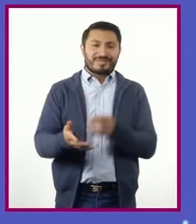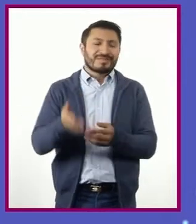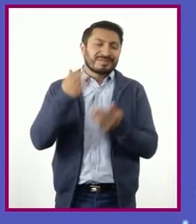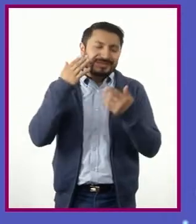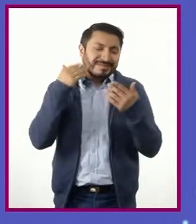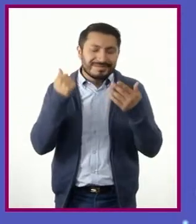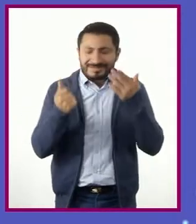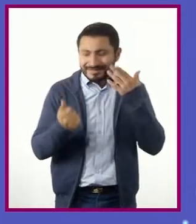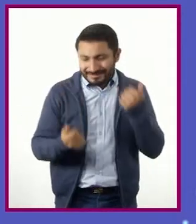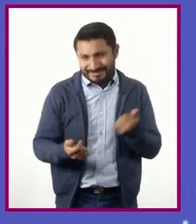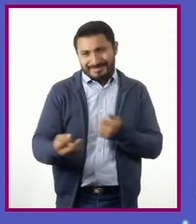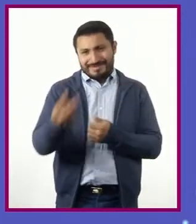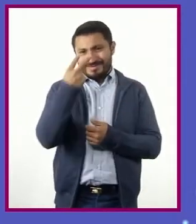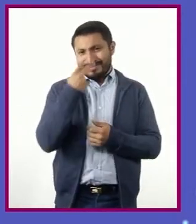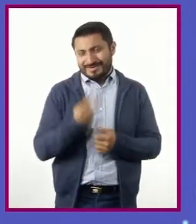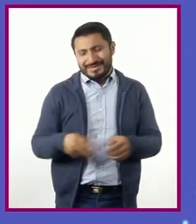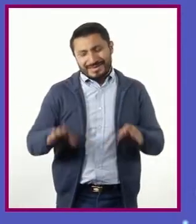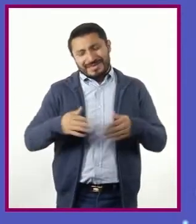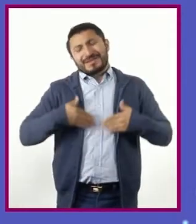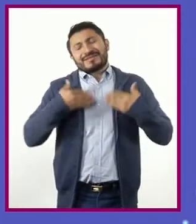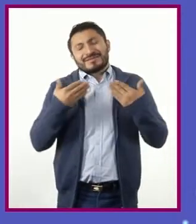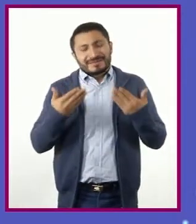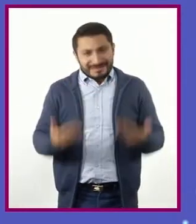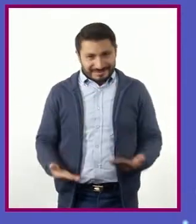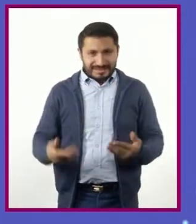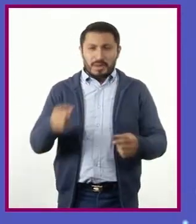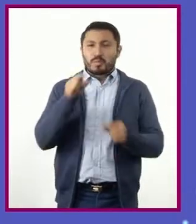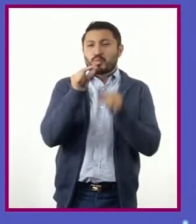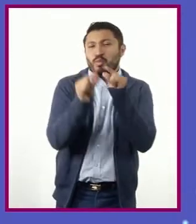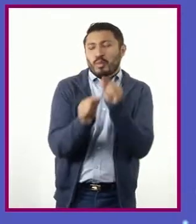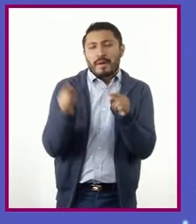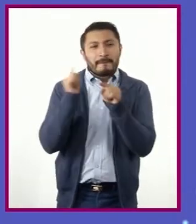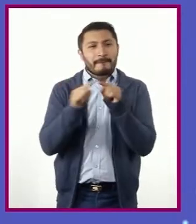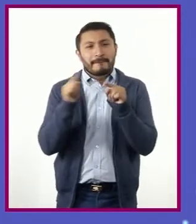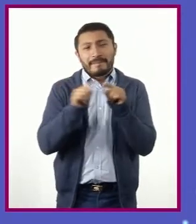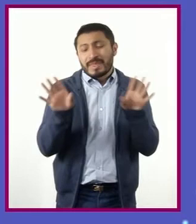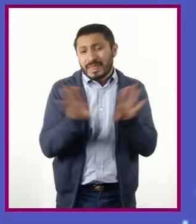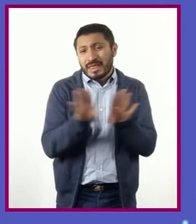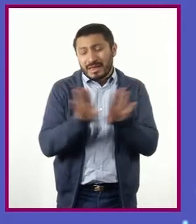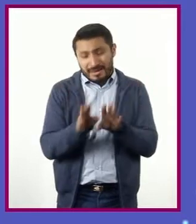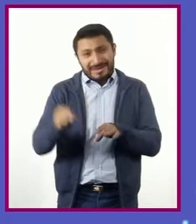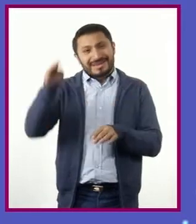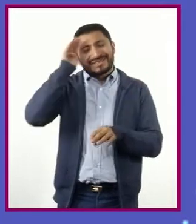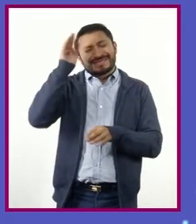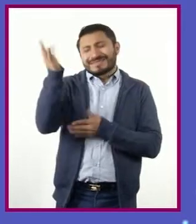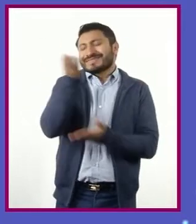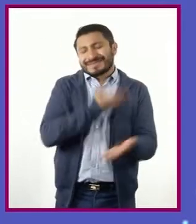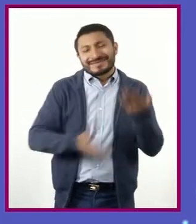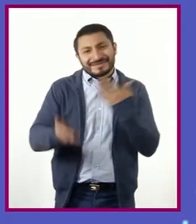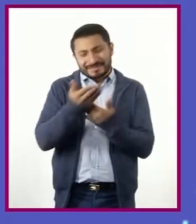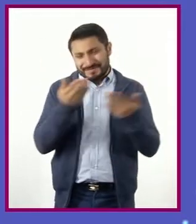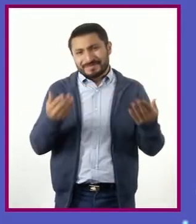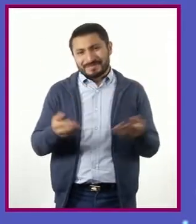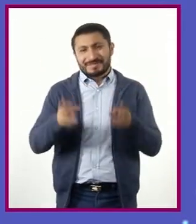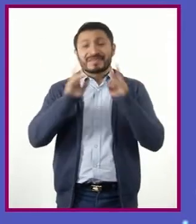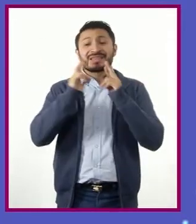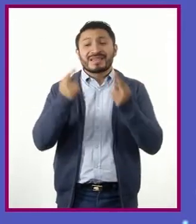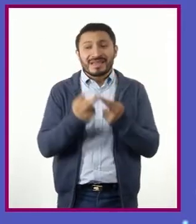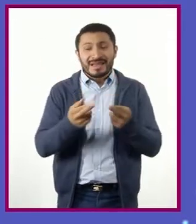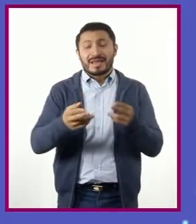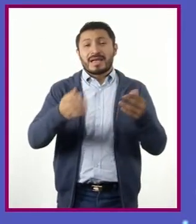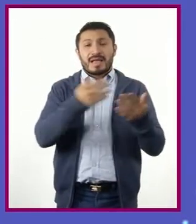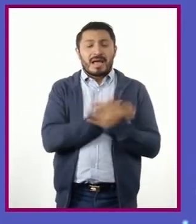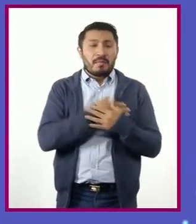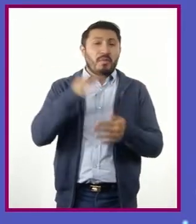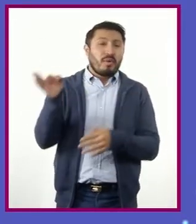mudanza, me dieron tal confianza que con poca diferencia, pensando correspondencia, engendra amor,